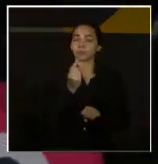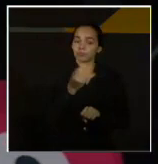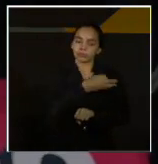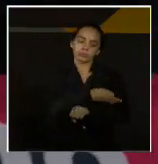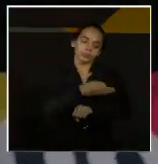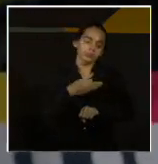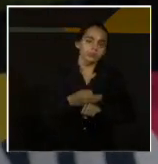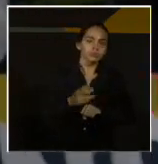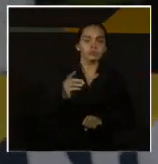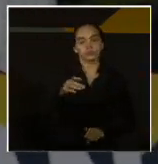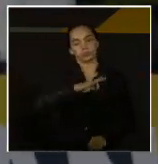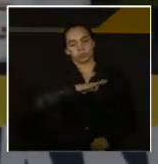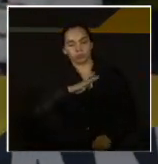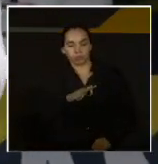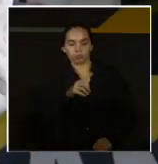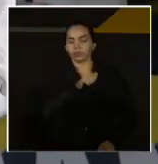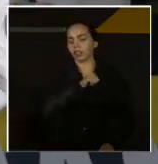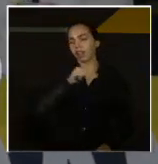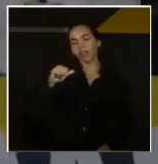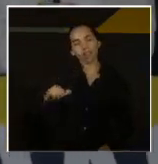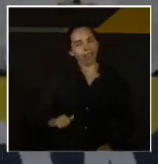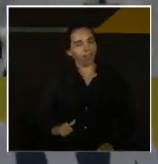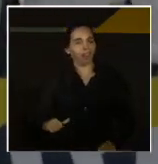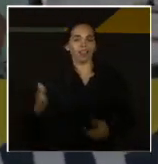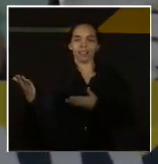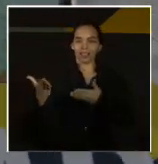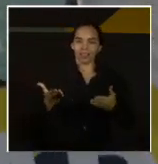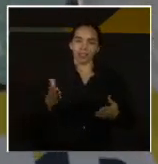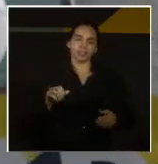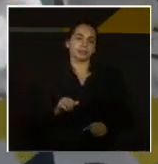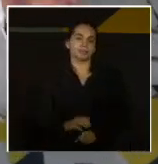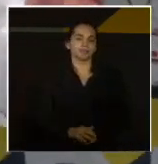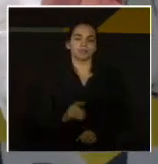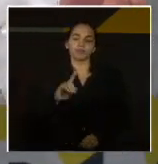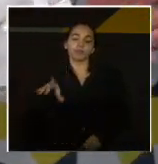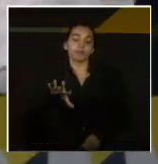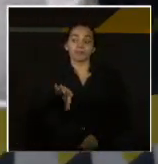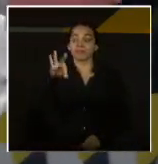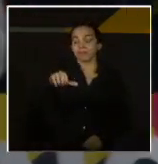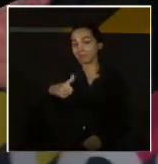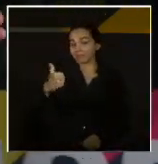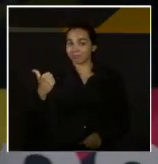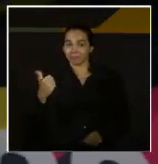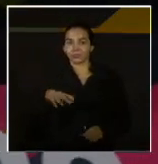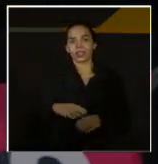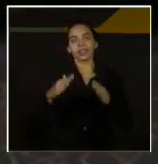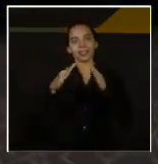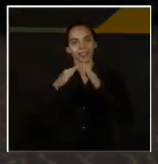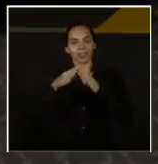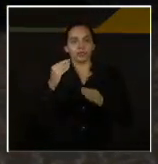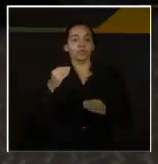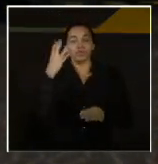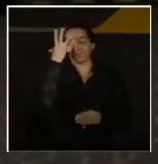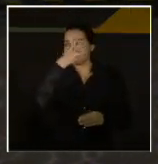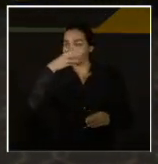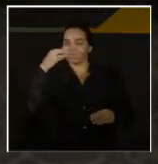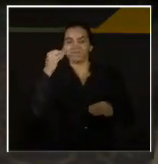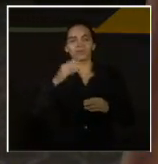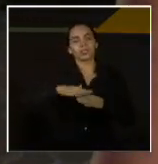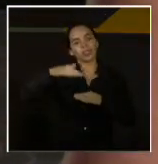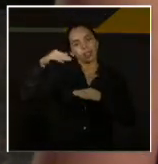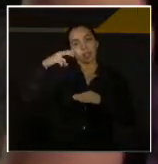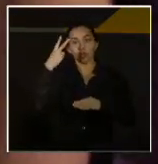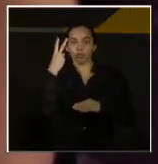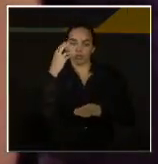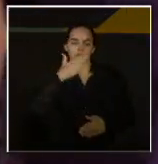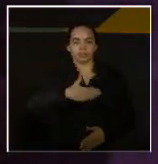no apoyó al alcalde que llegó al palacio. Y te encuentras al lado una casa donde ya le construyeron dos